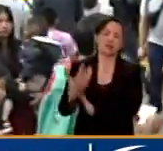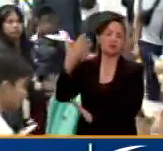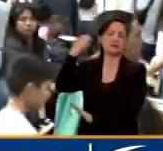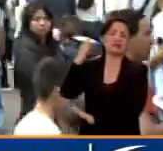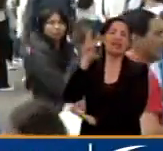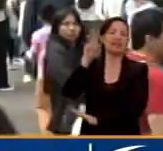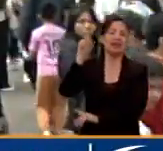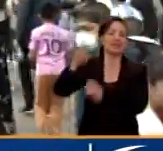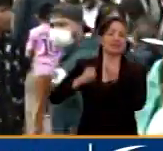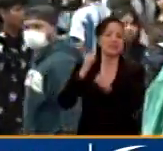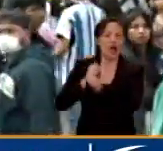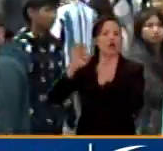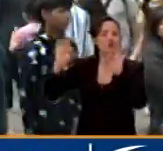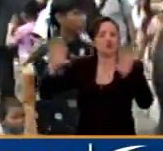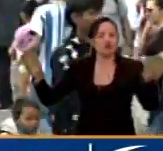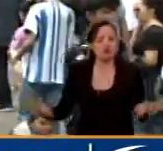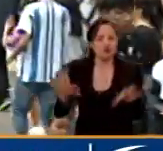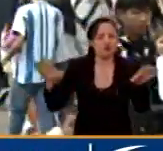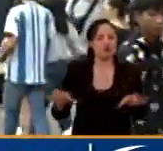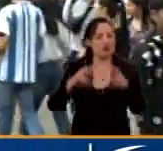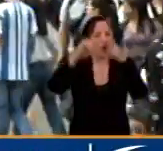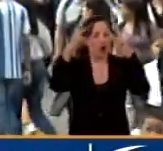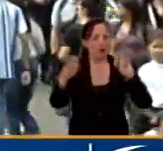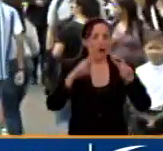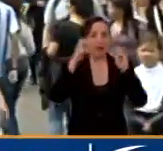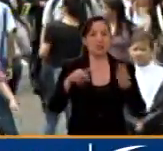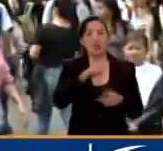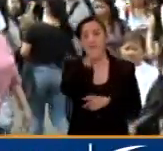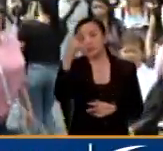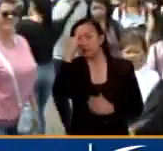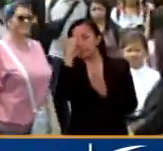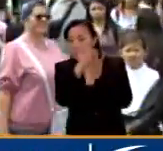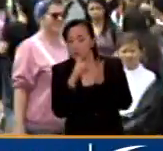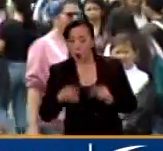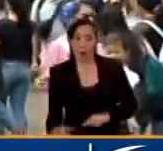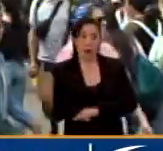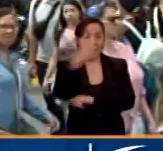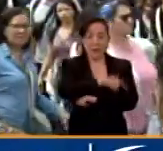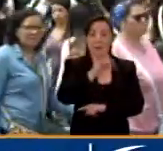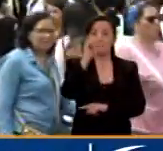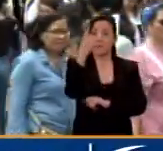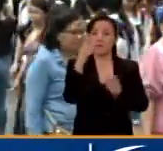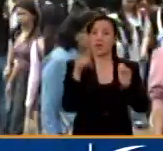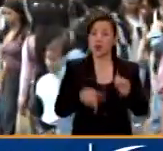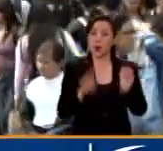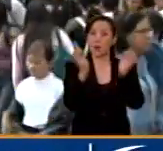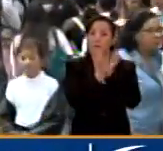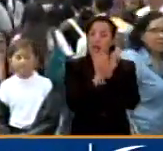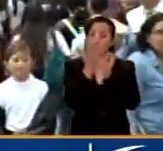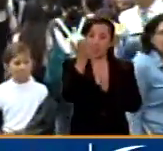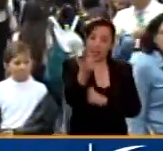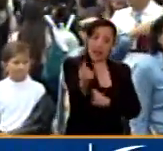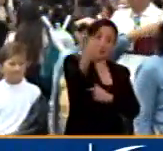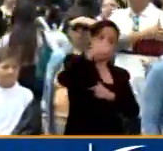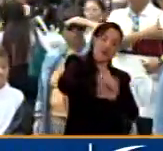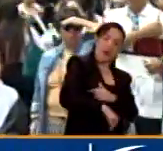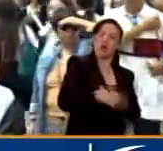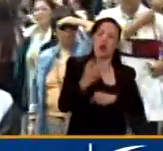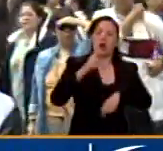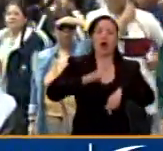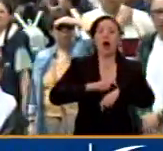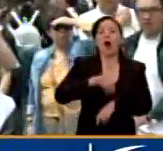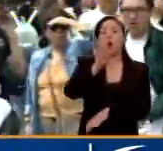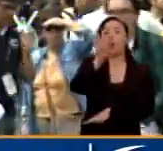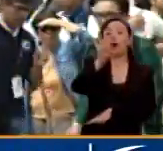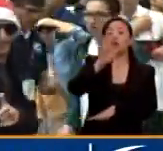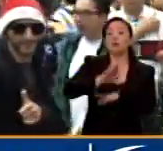a propósito de esos eventos, si usted tiene planillado en este puente de primero de mayo de salir para acá, pues mire, a las 4 de la tarde